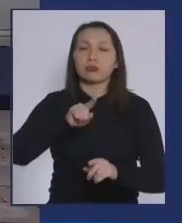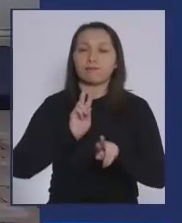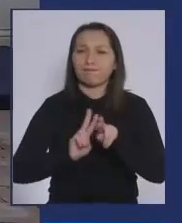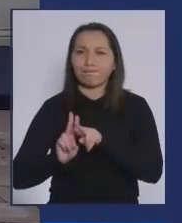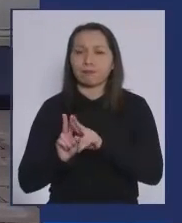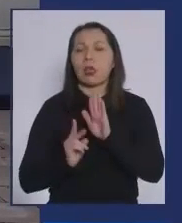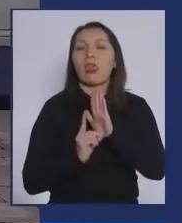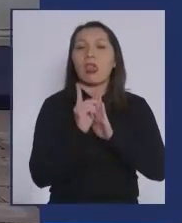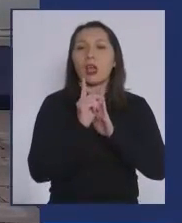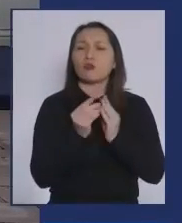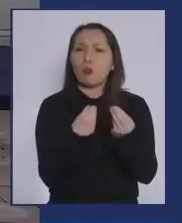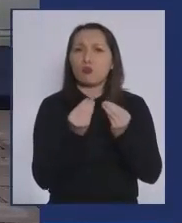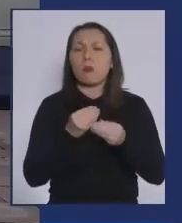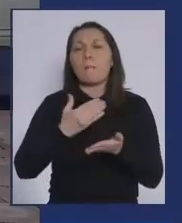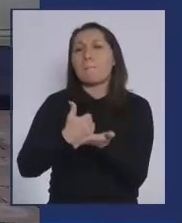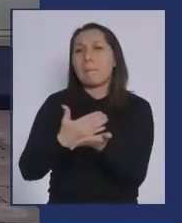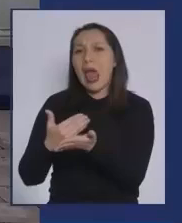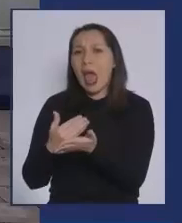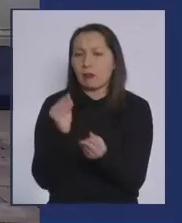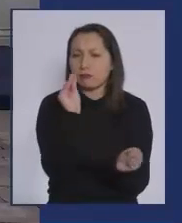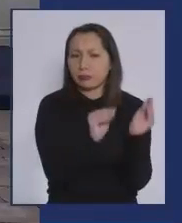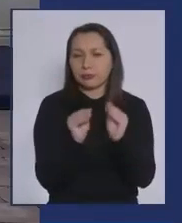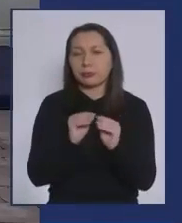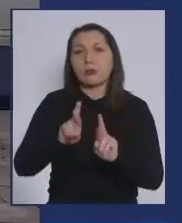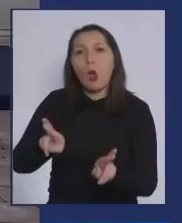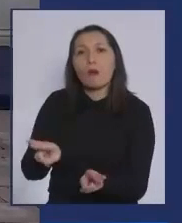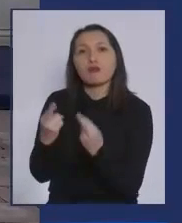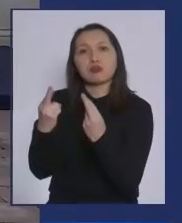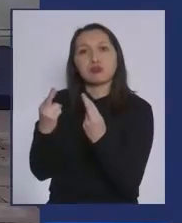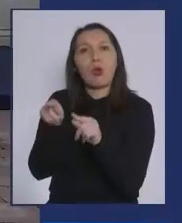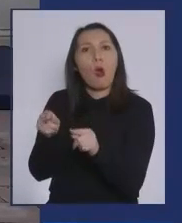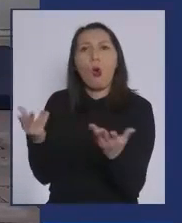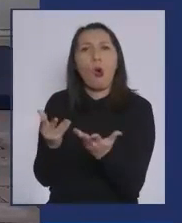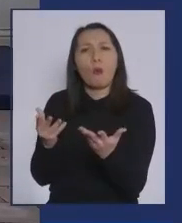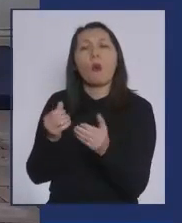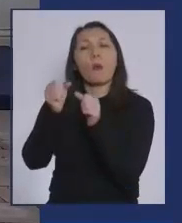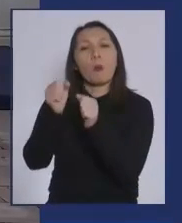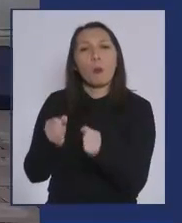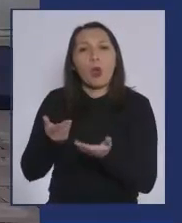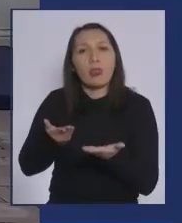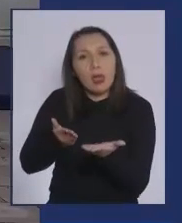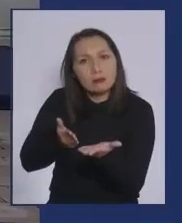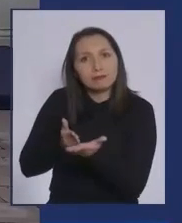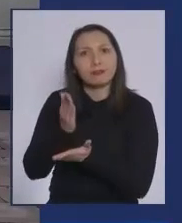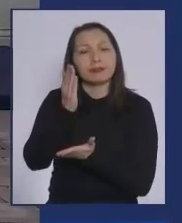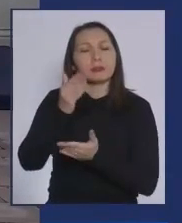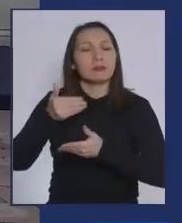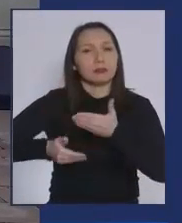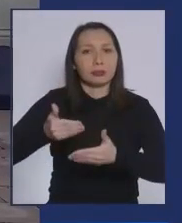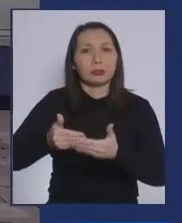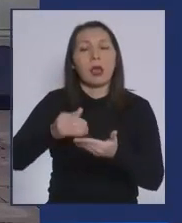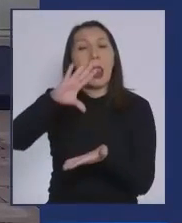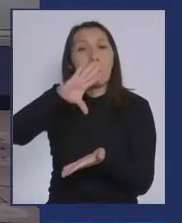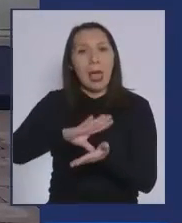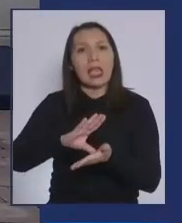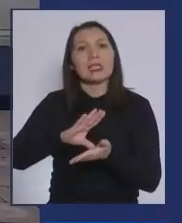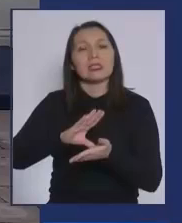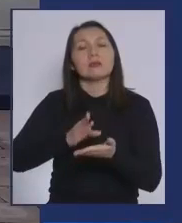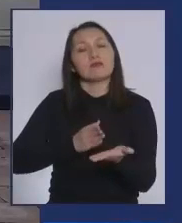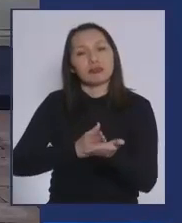un robusto plan de recuperación para poner en plena marcha a nuestro